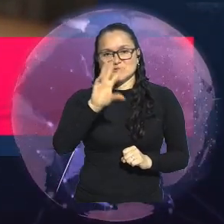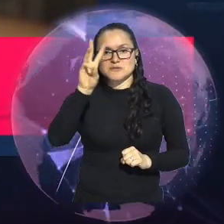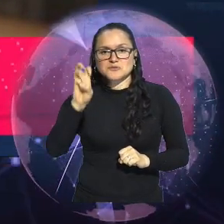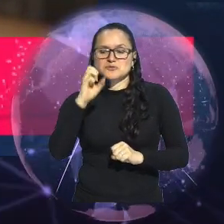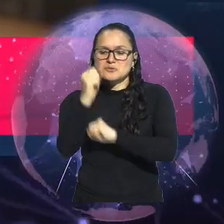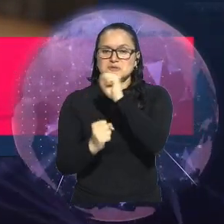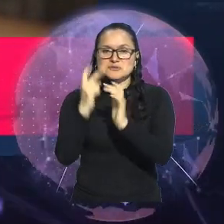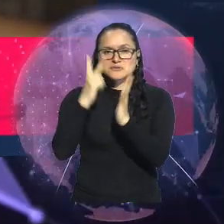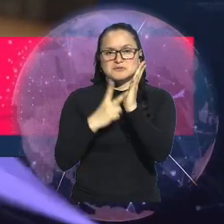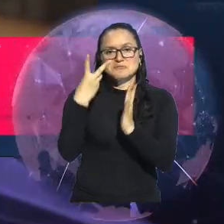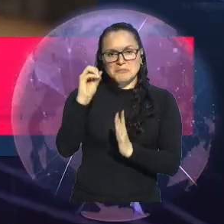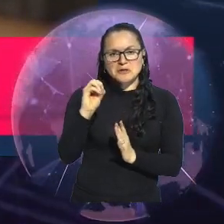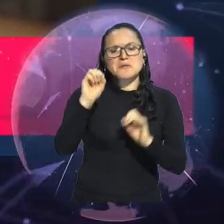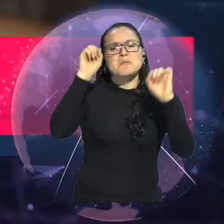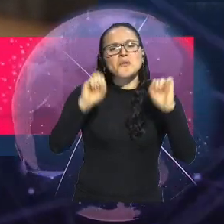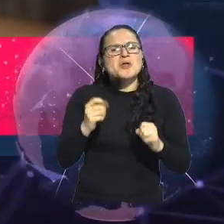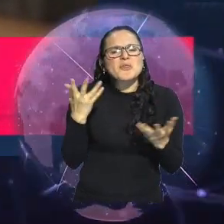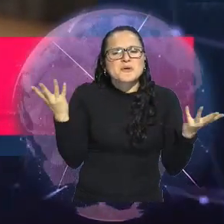en